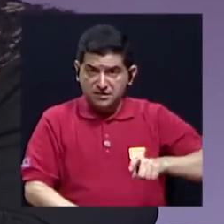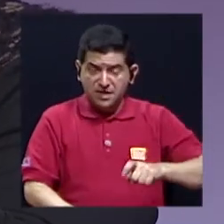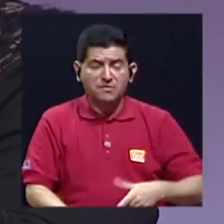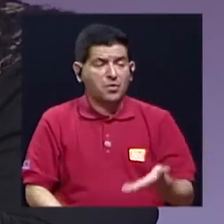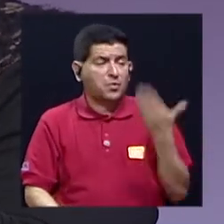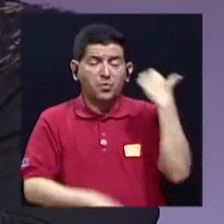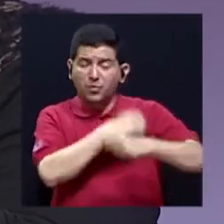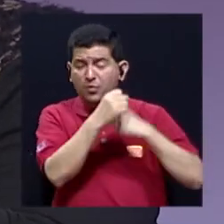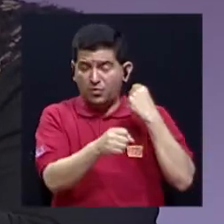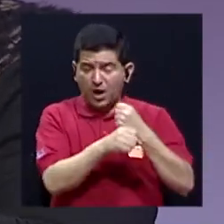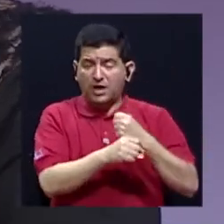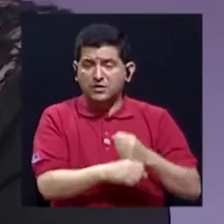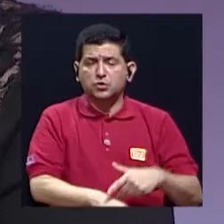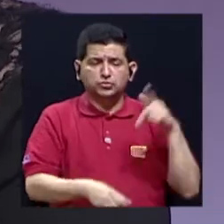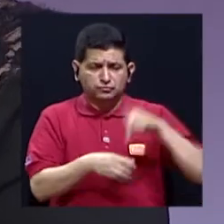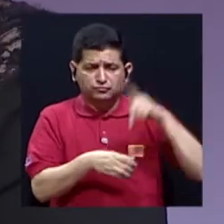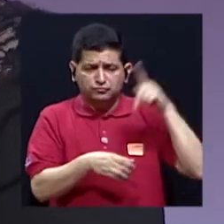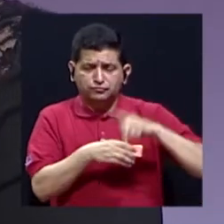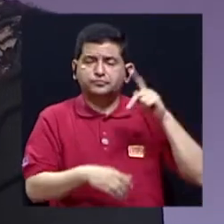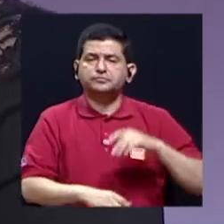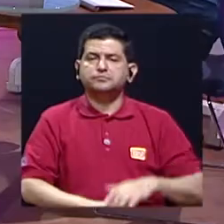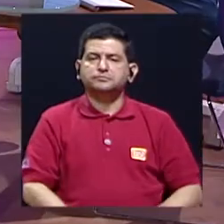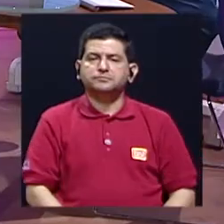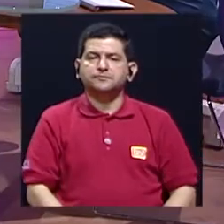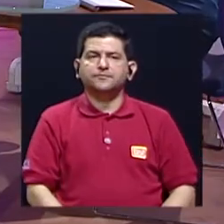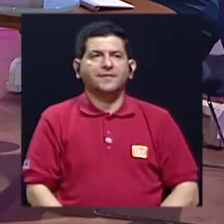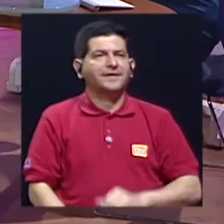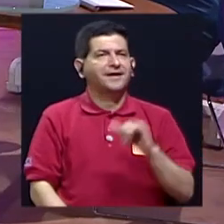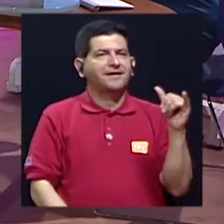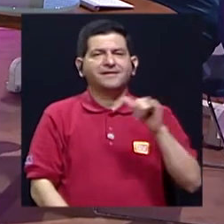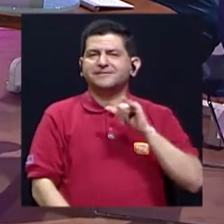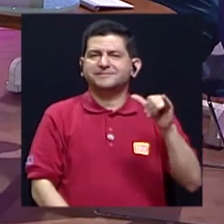hace muchos años, ¿verdad?, participando. Y es que